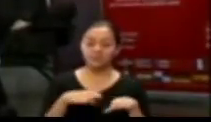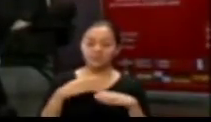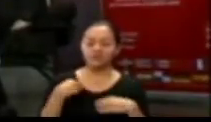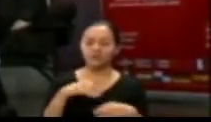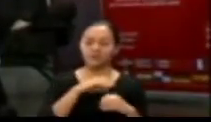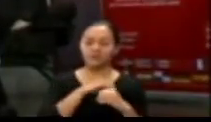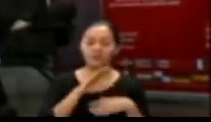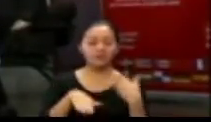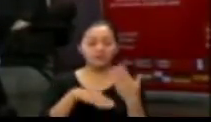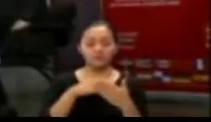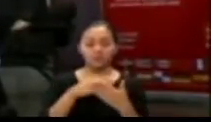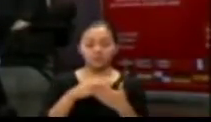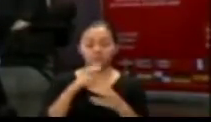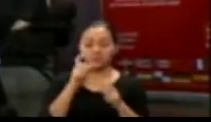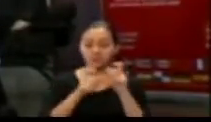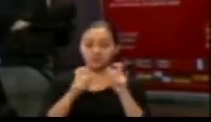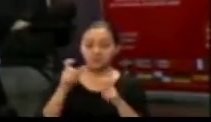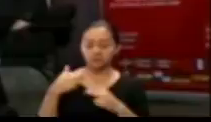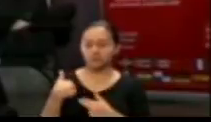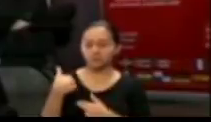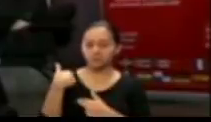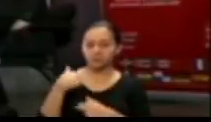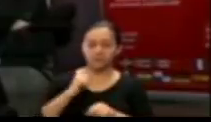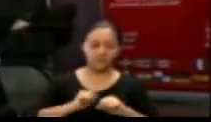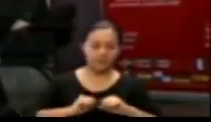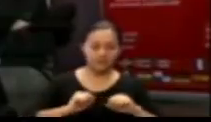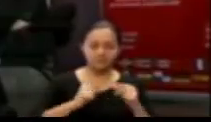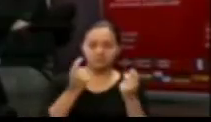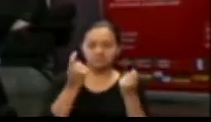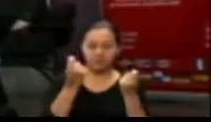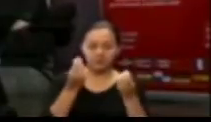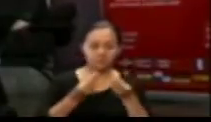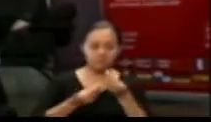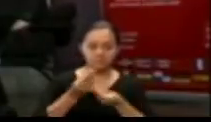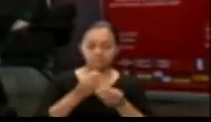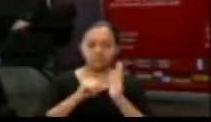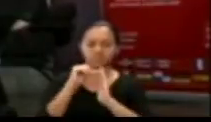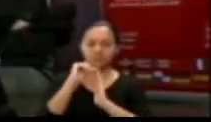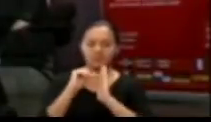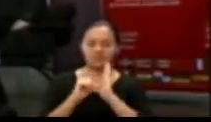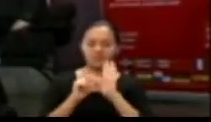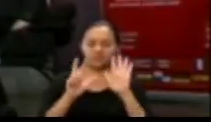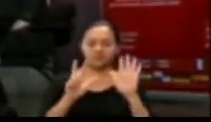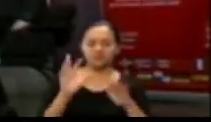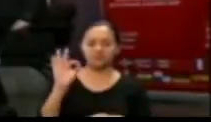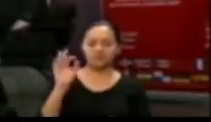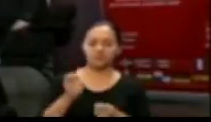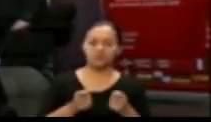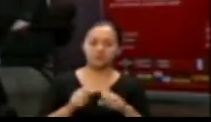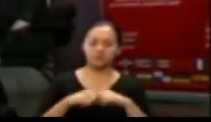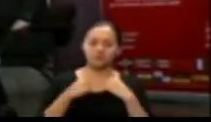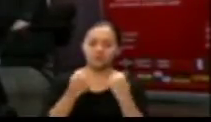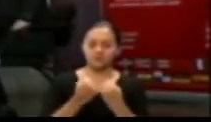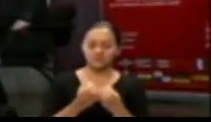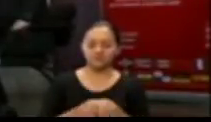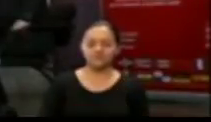funcionarios y representantes a informar sobre el ejercicio de su gestión y la administración de recursos públicos. Artículo 89, Ley de Participación Ciudadana y Control